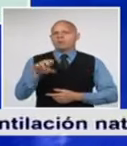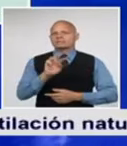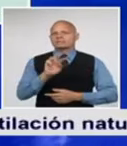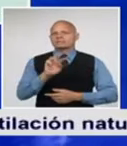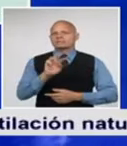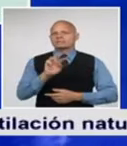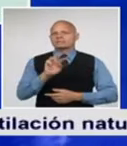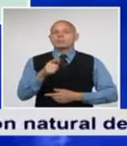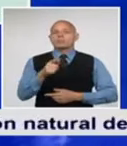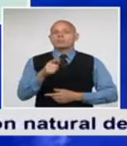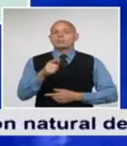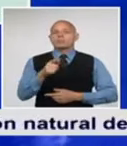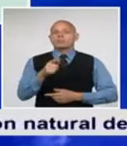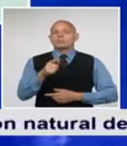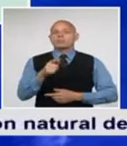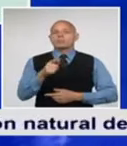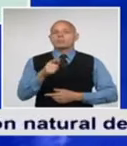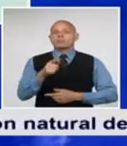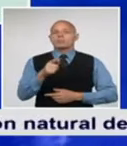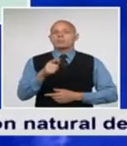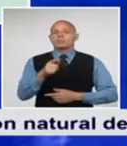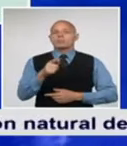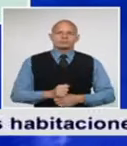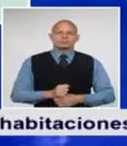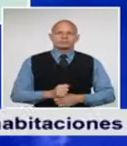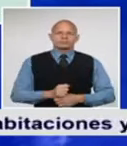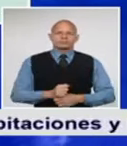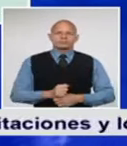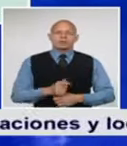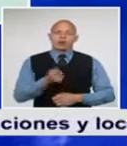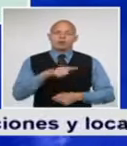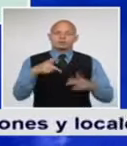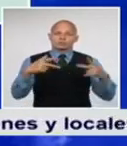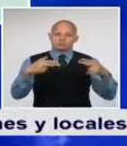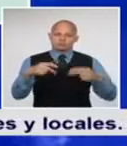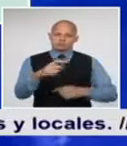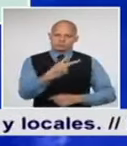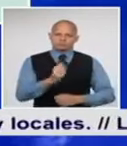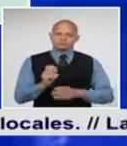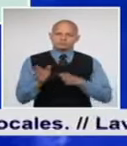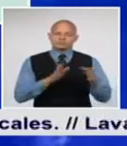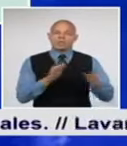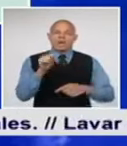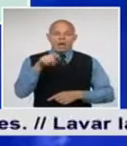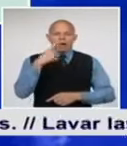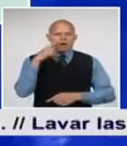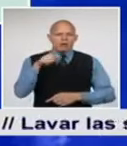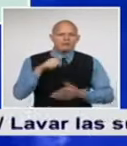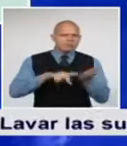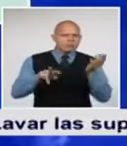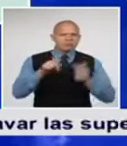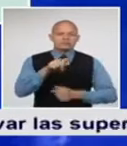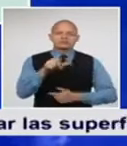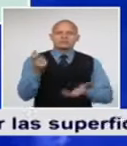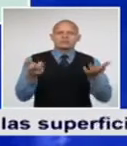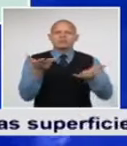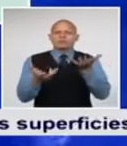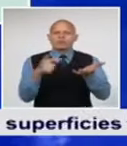con 1 caso en el día de ayer. Cienfuegos, que ha demostrado el control de la pandemia